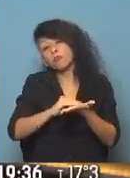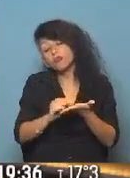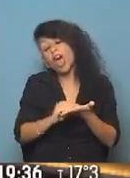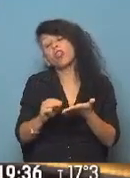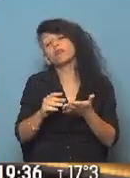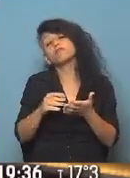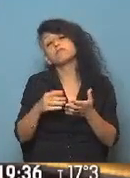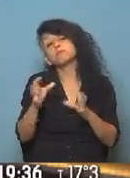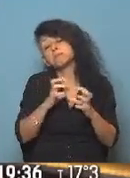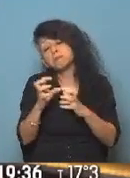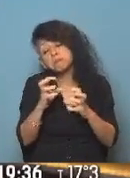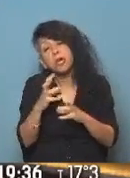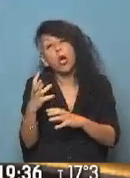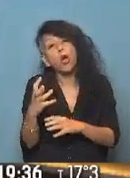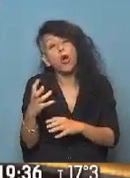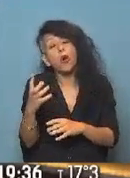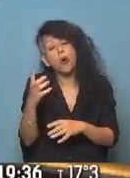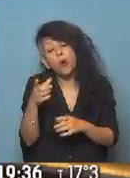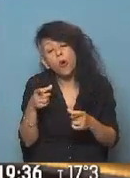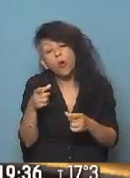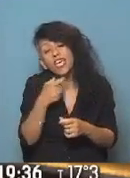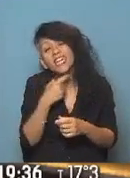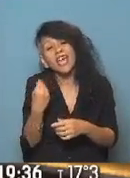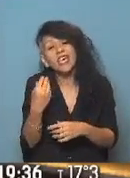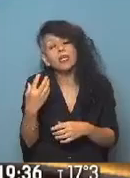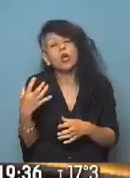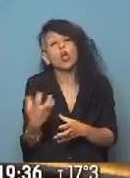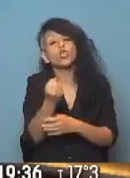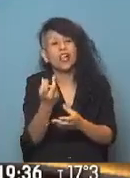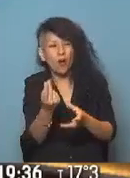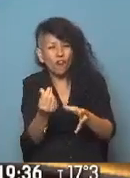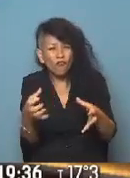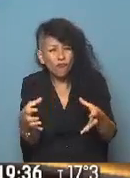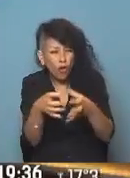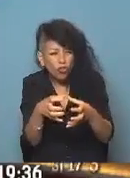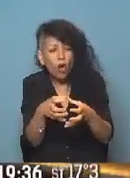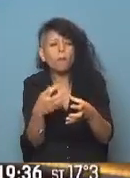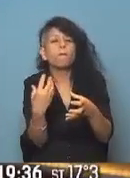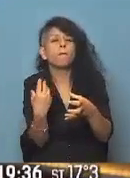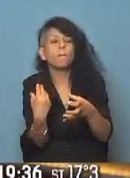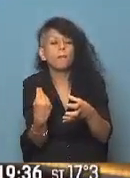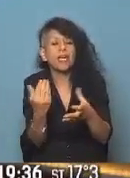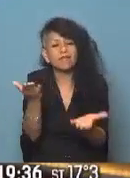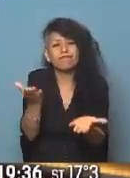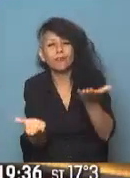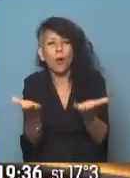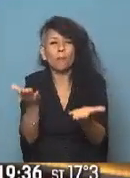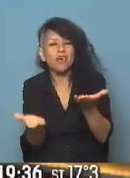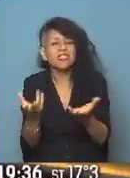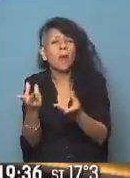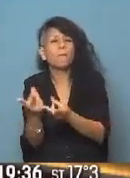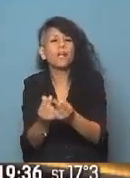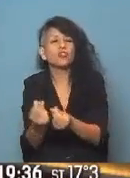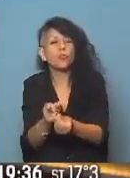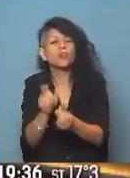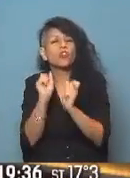un fondo, que es lo que ustedes recién decían, que iba a compensar de aquí a fin de año el presupuesto del